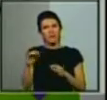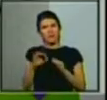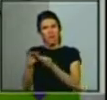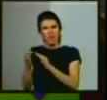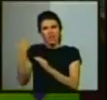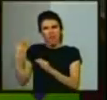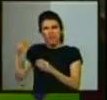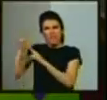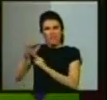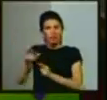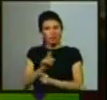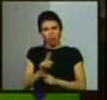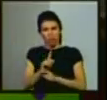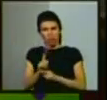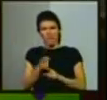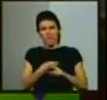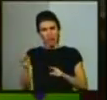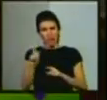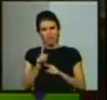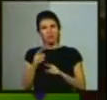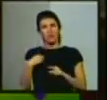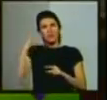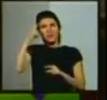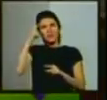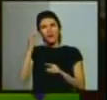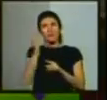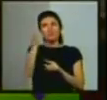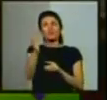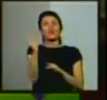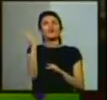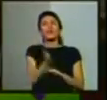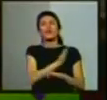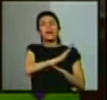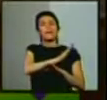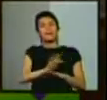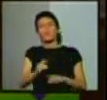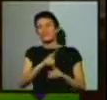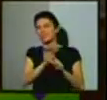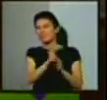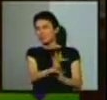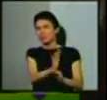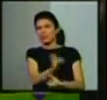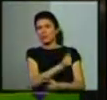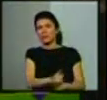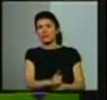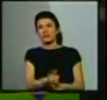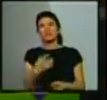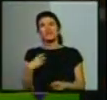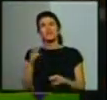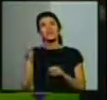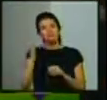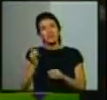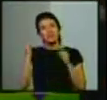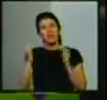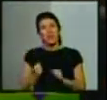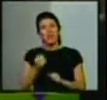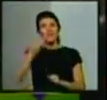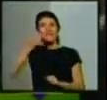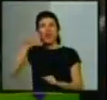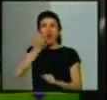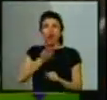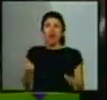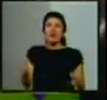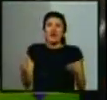que eso no ocurriera nunca más y demostrar que era posible tener un país de hermanos entre blancos y negros. De hecho,